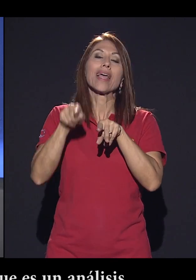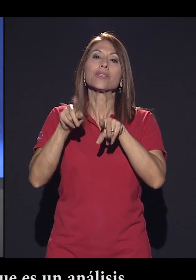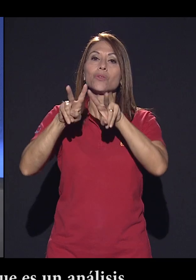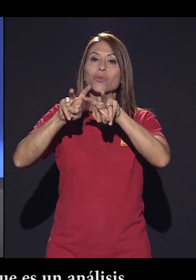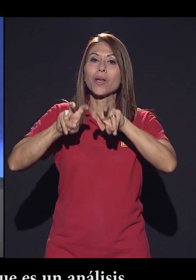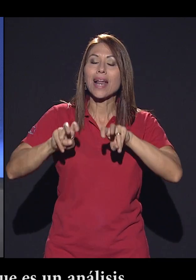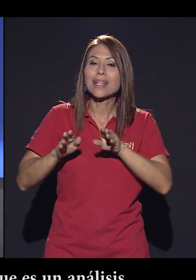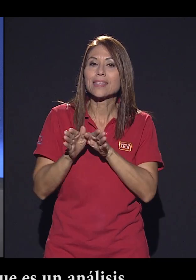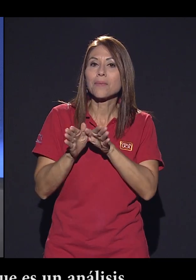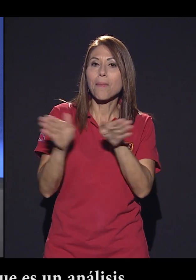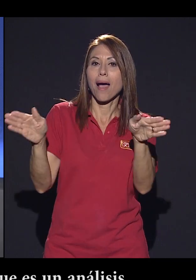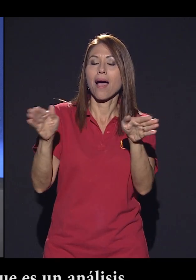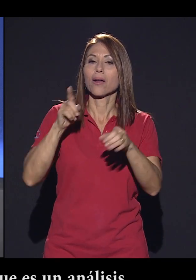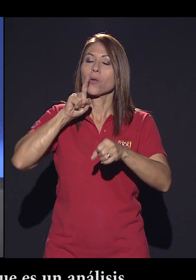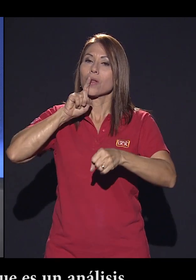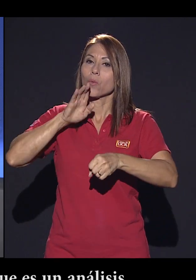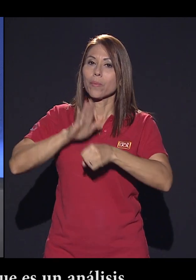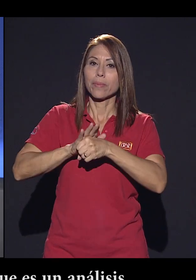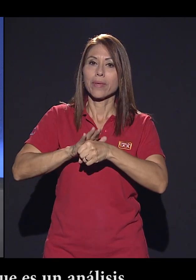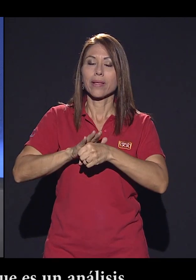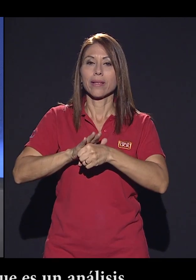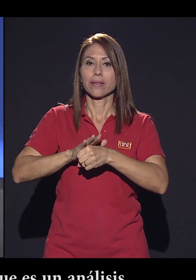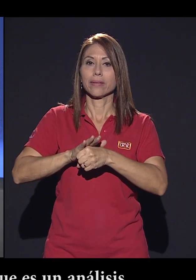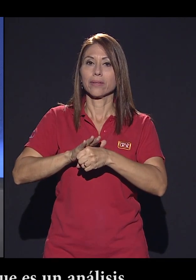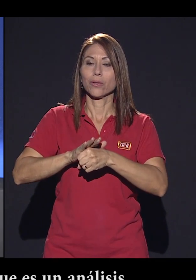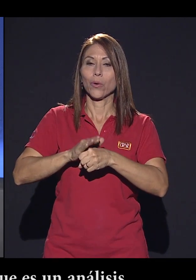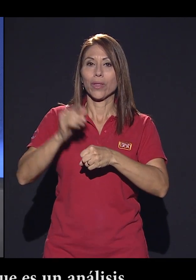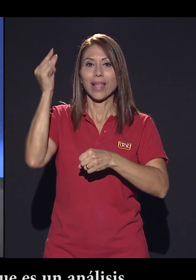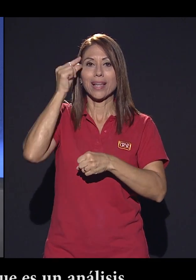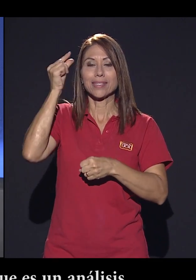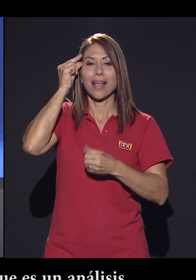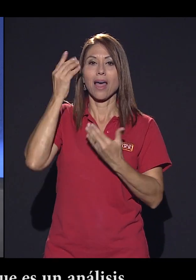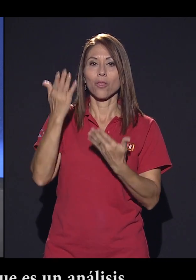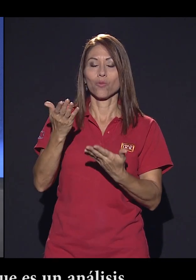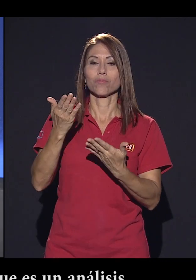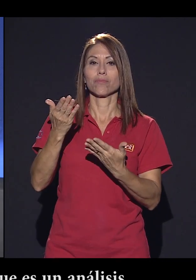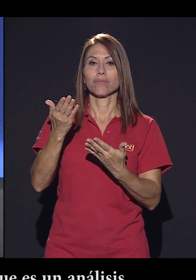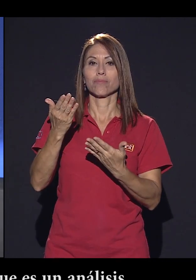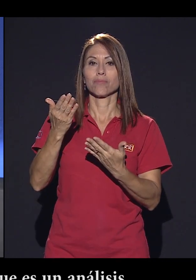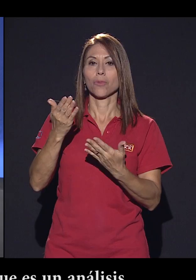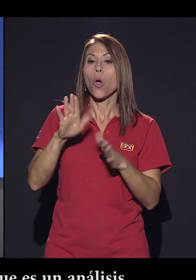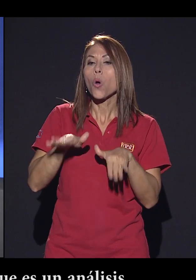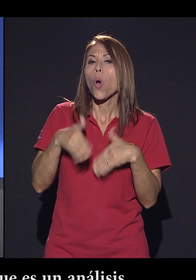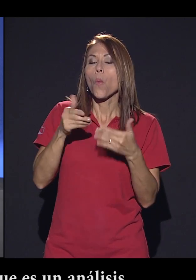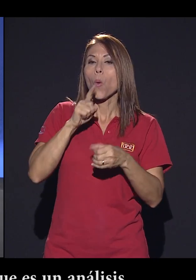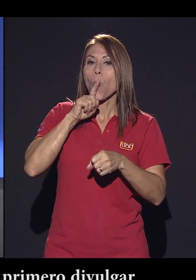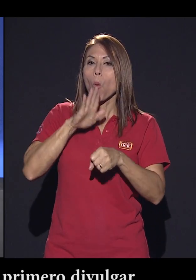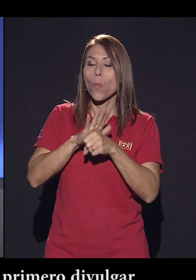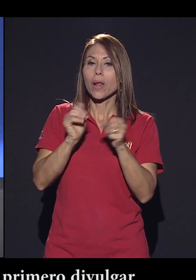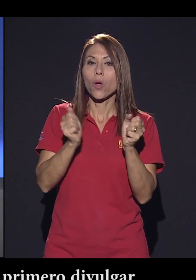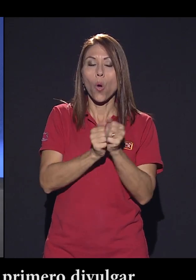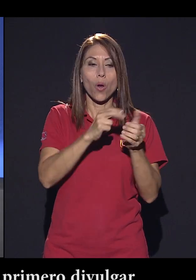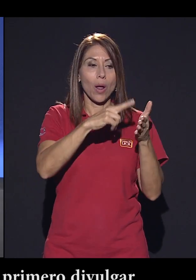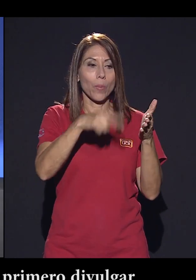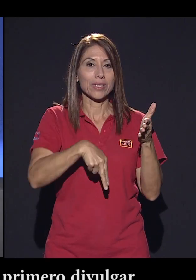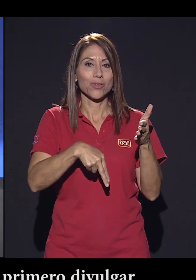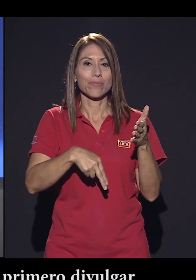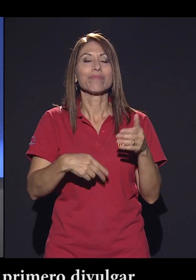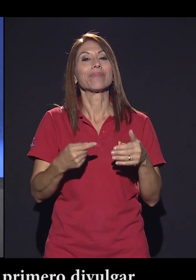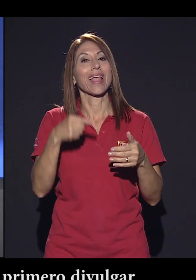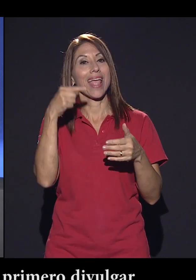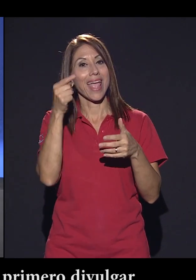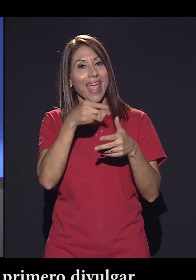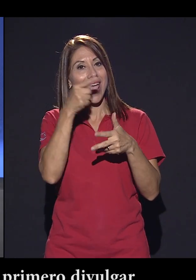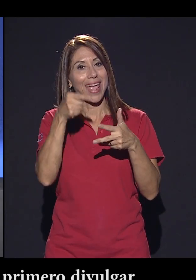análisis más macro del cumplimiento del Estado de la Convención. Así que estas